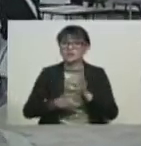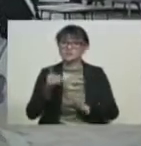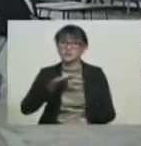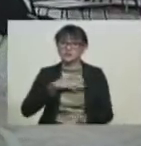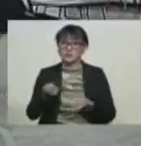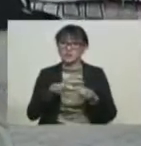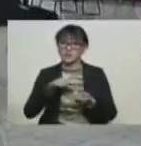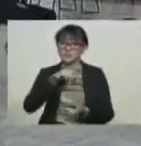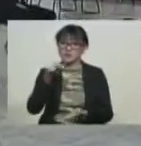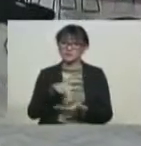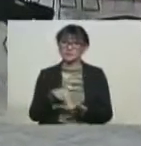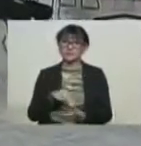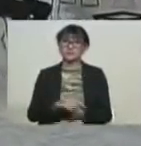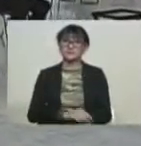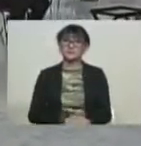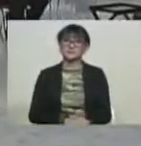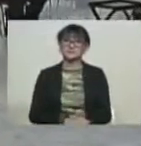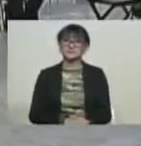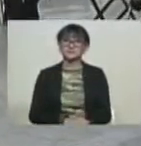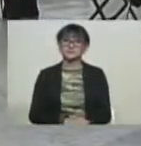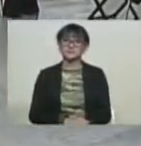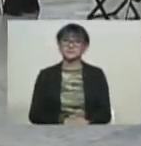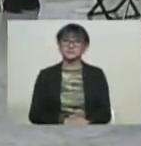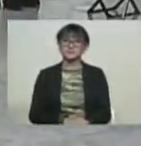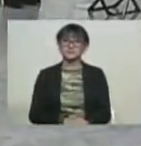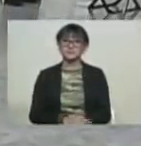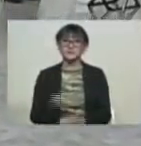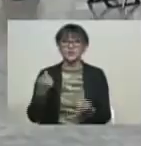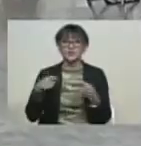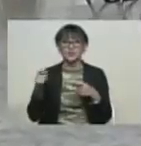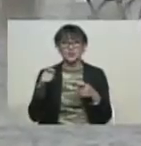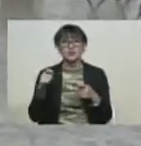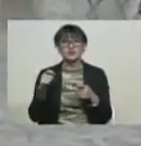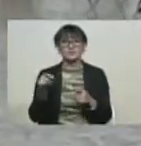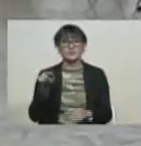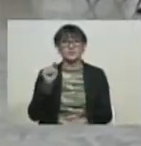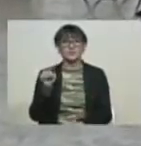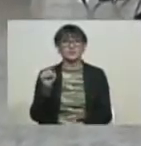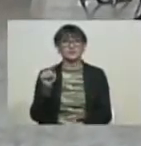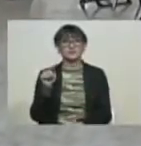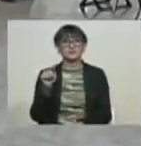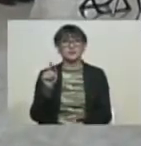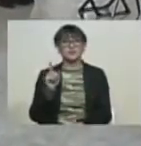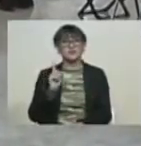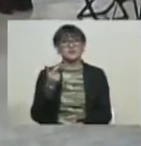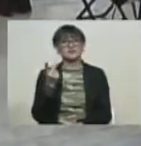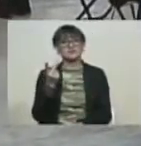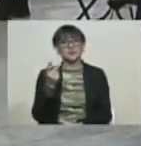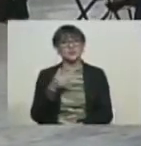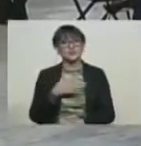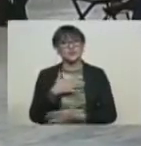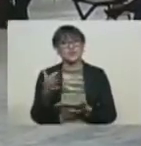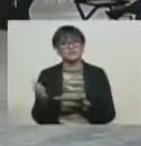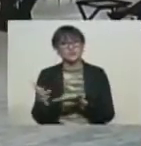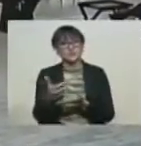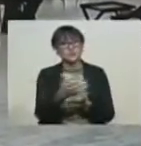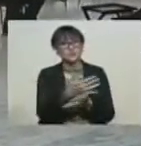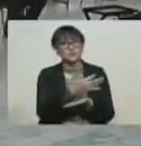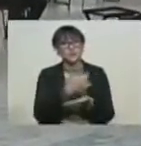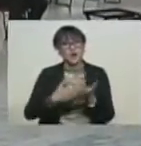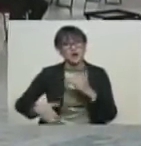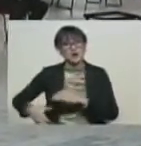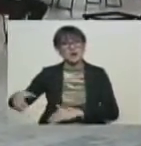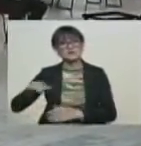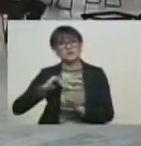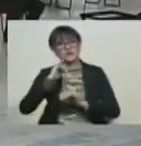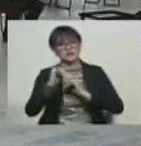desarrollo de la economía nacional. El turismo, más temprano que tarde, tiene que ser el segundo gran recaudador de